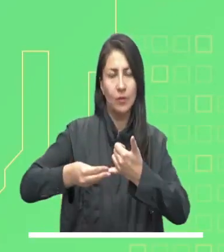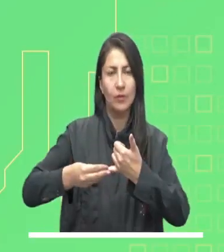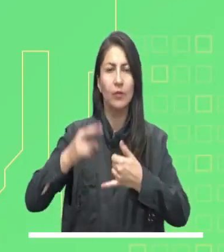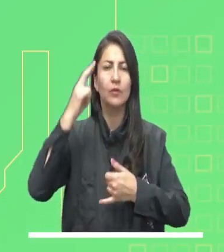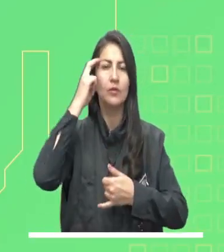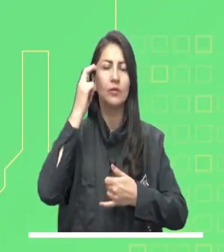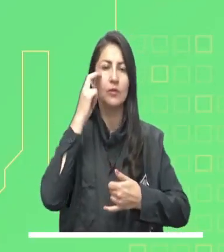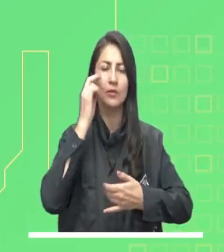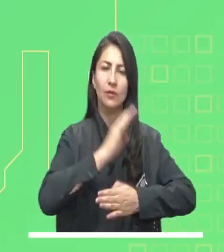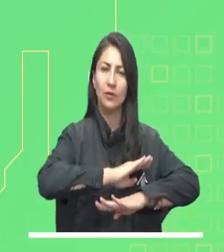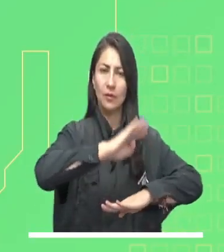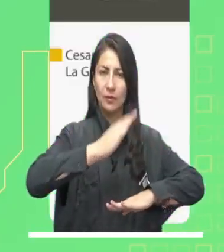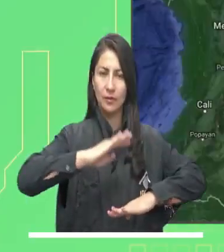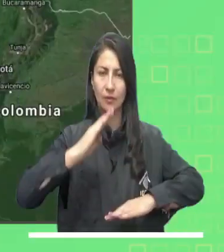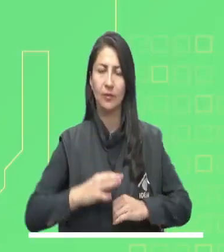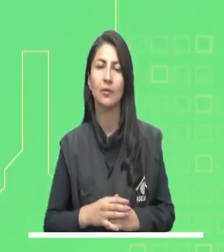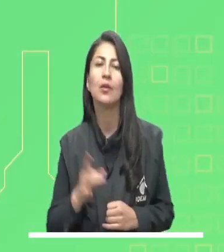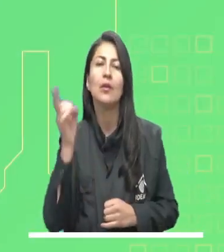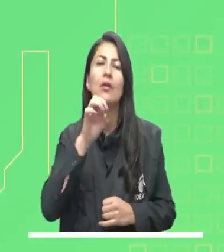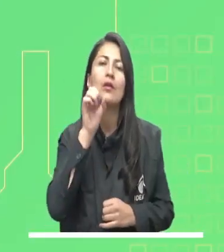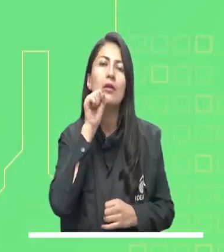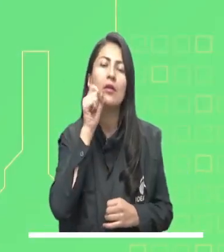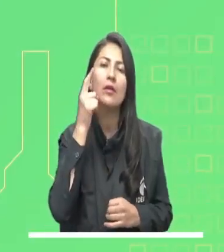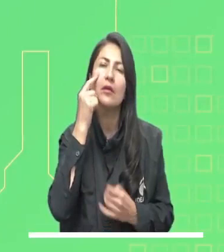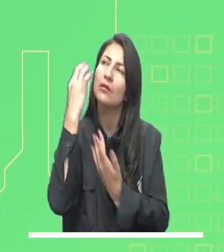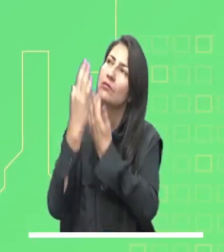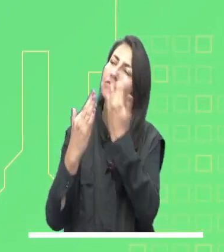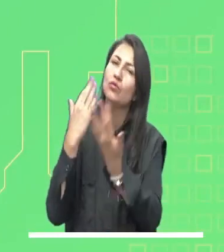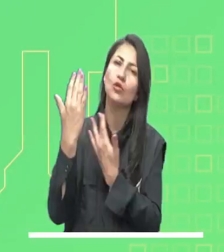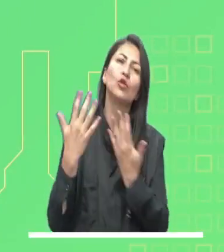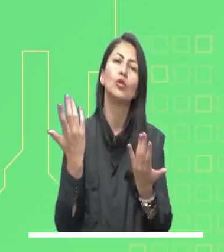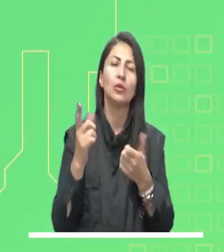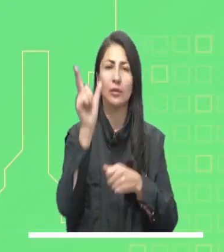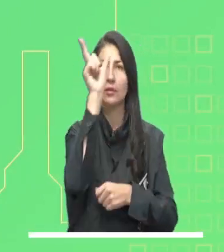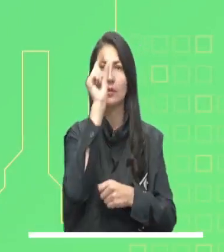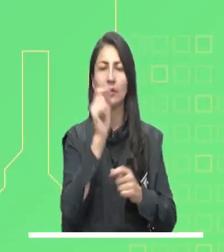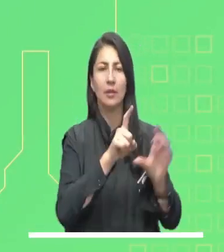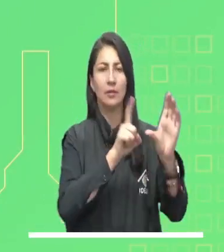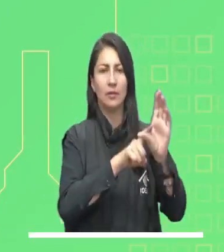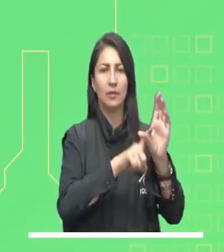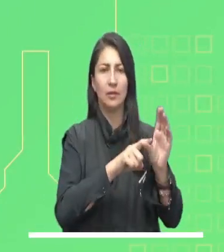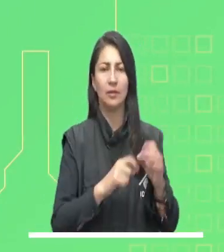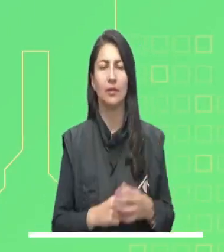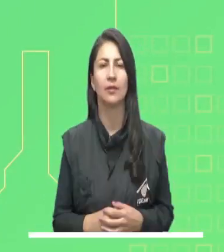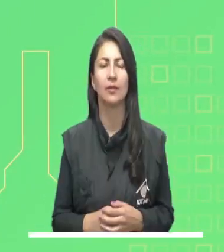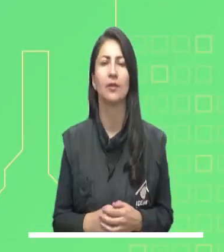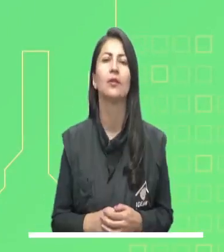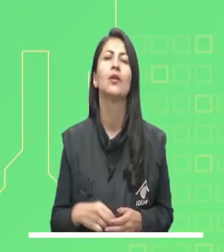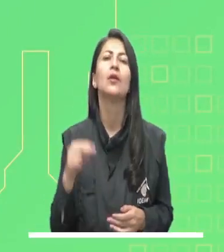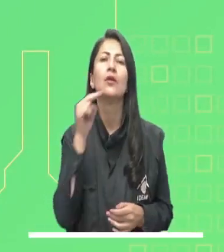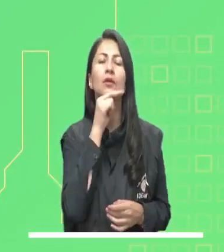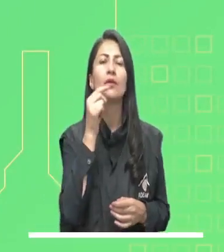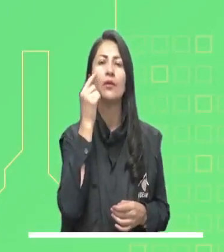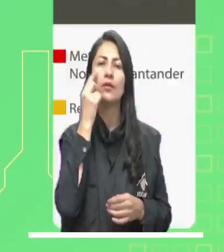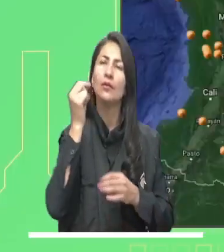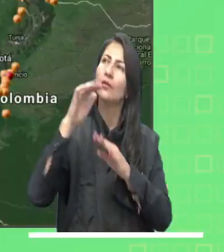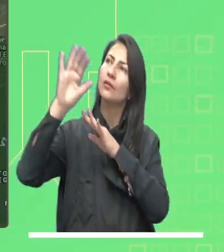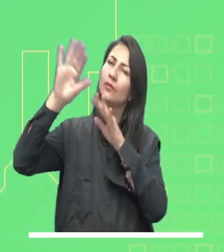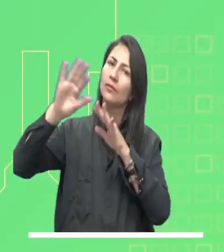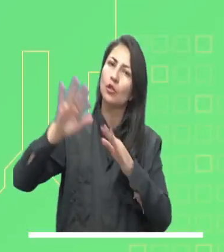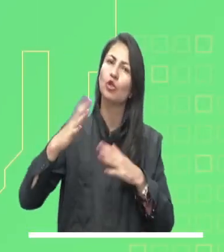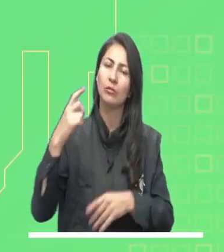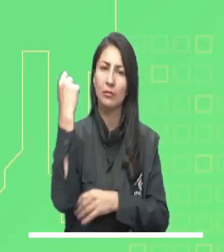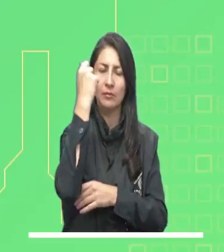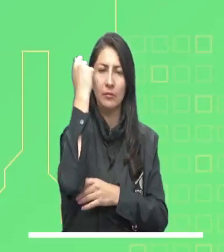Vichada, Guainía, Chocó y Antioquia. Alerta naranja por incendios en Cesar y La Guajira. Alerta roja